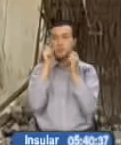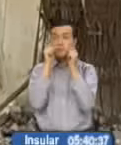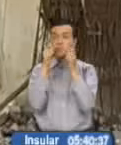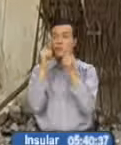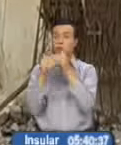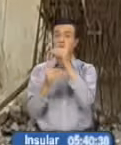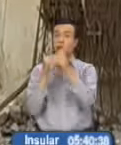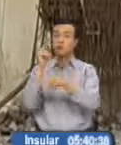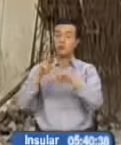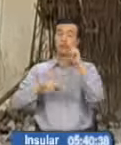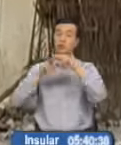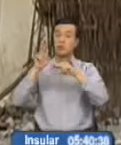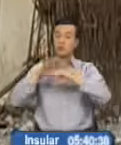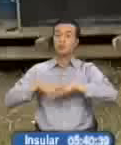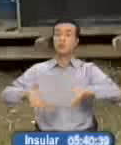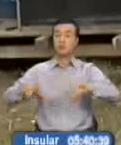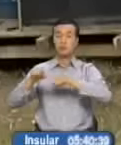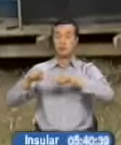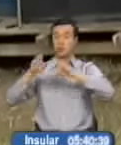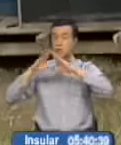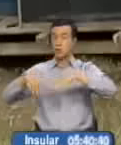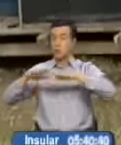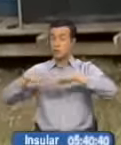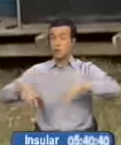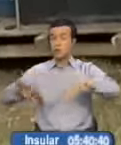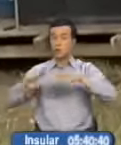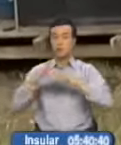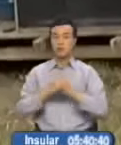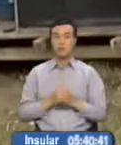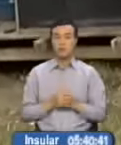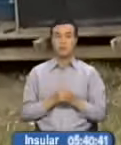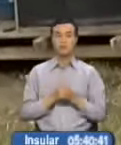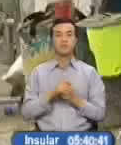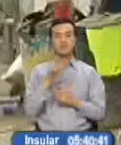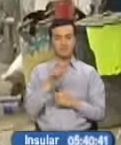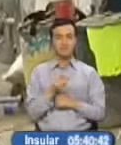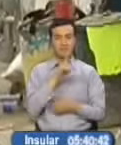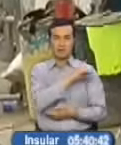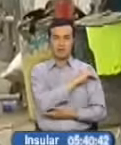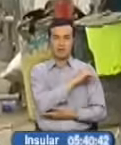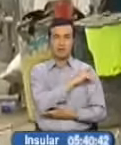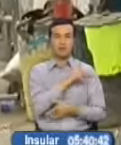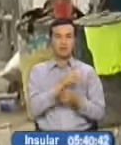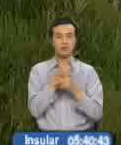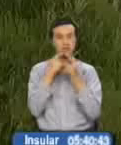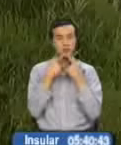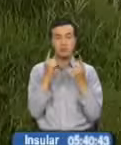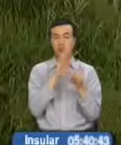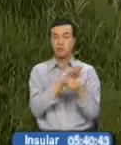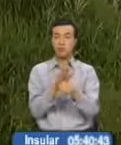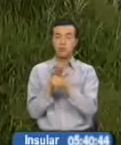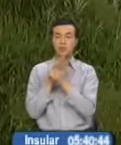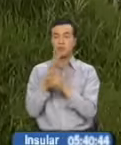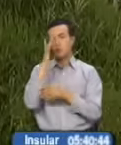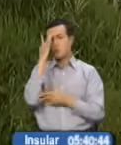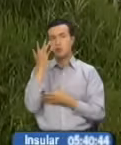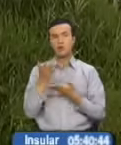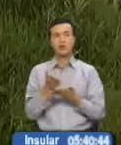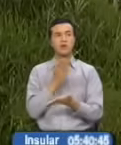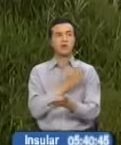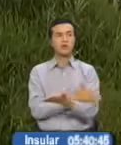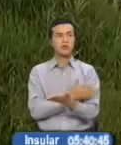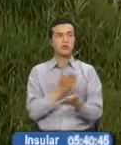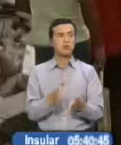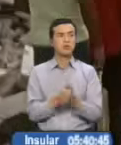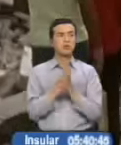el proceso de reconstrucción de la zona cero. De acuerdo a Isben Hernández, delegado del Consejo, esta convocatoria se genera tras una solicitud